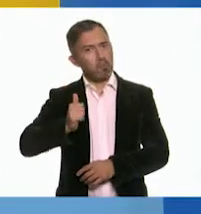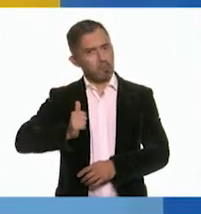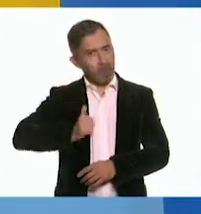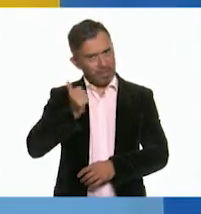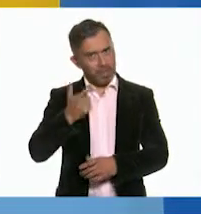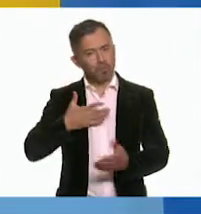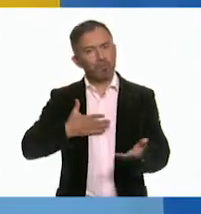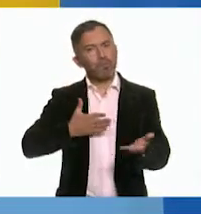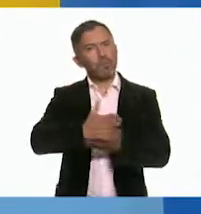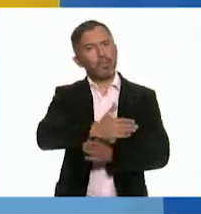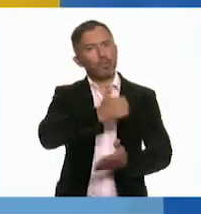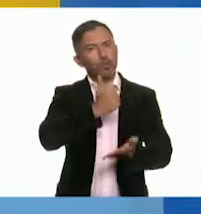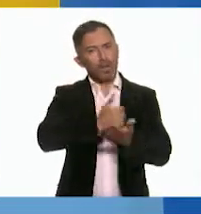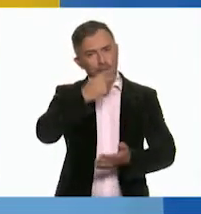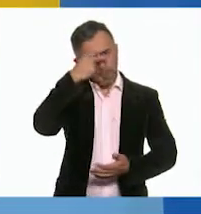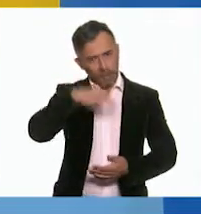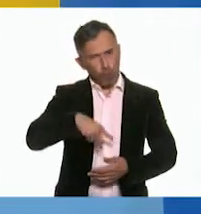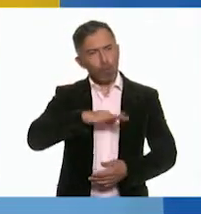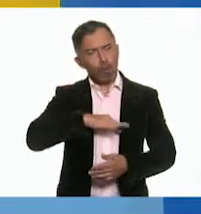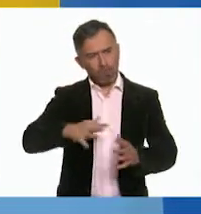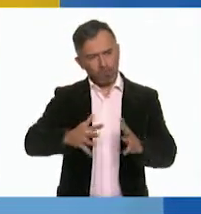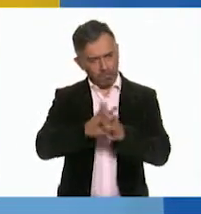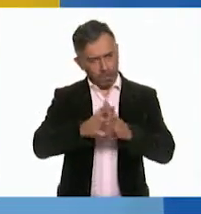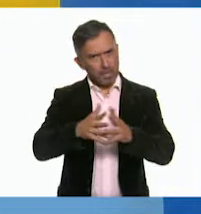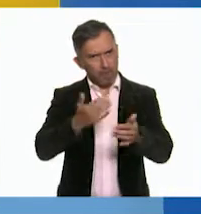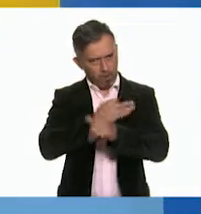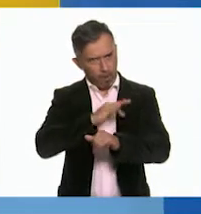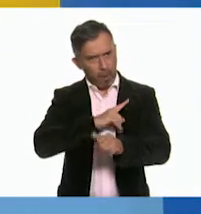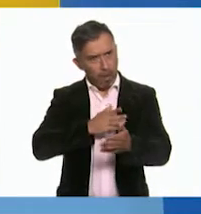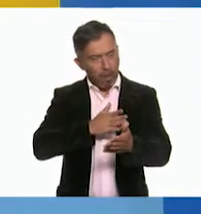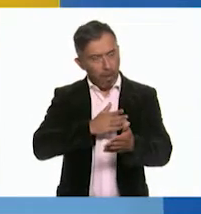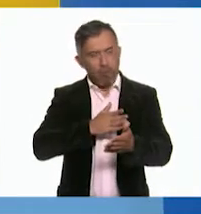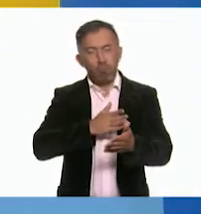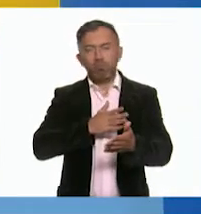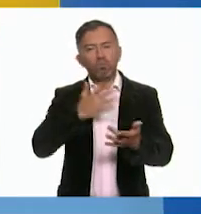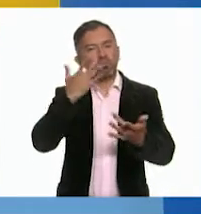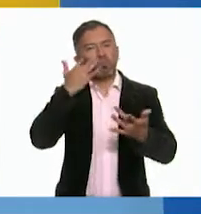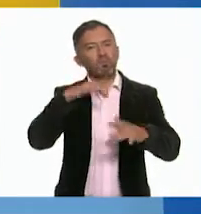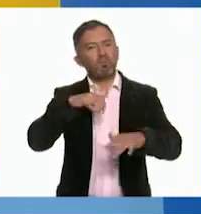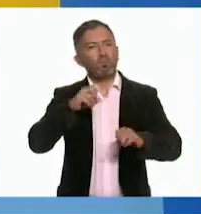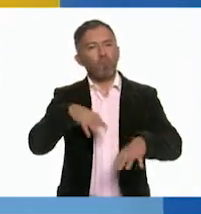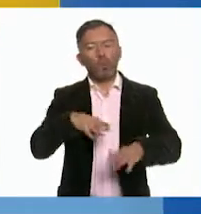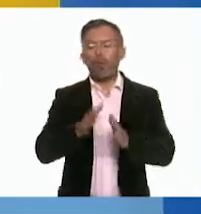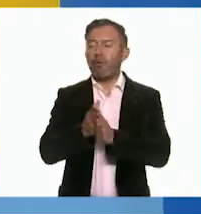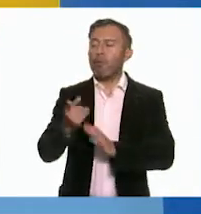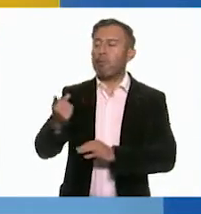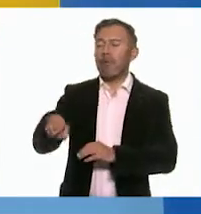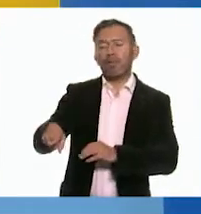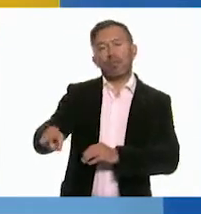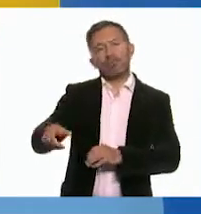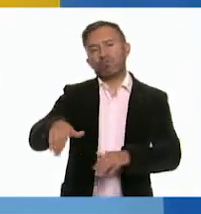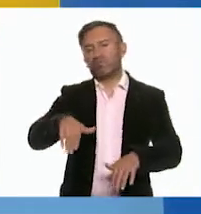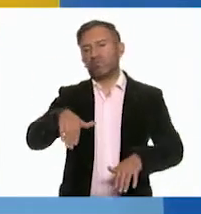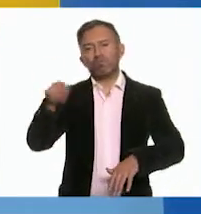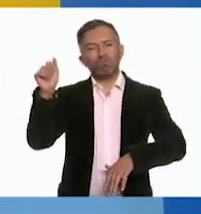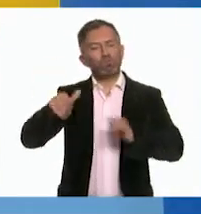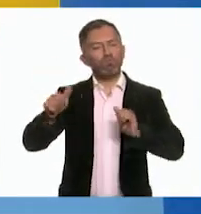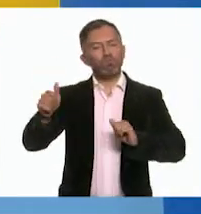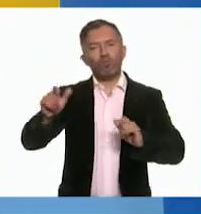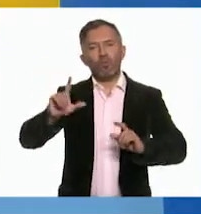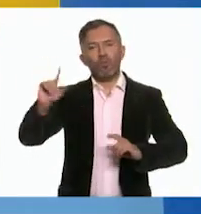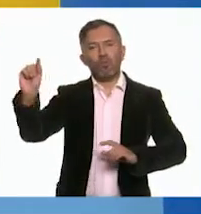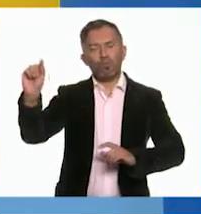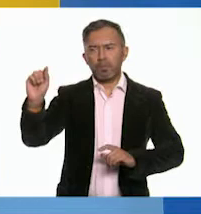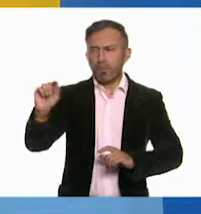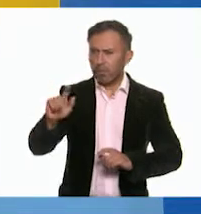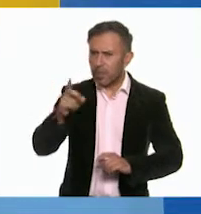ello quizás culminar la gesta independentista, pero desistió y ordenó la retirada. Posteriormente, argumentó